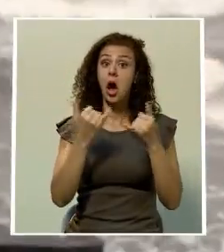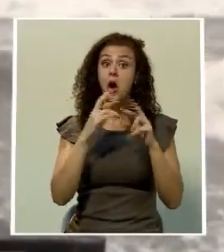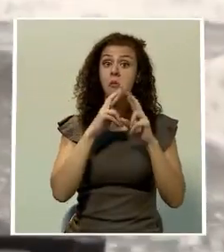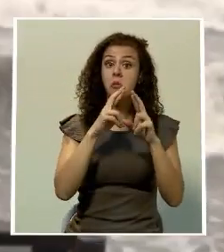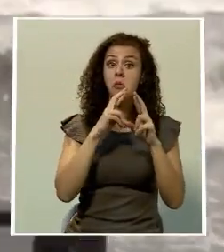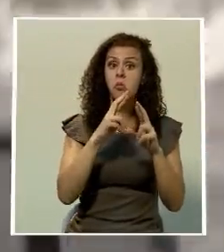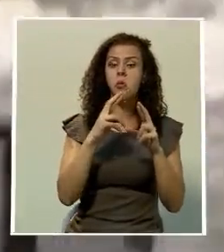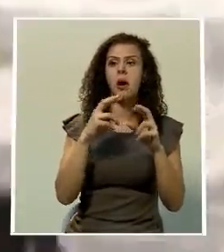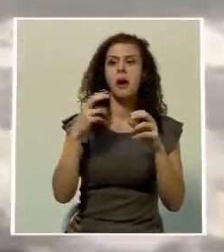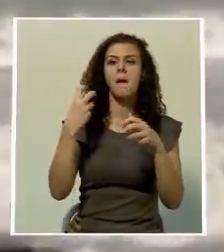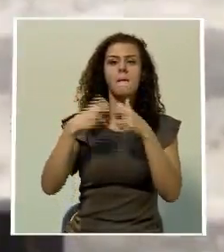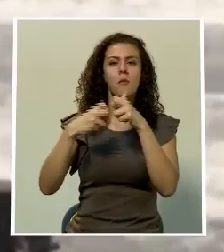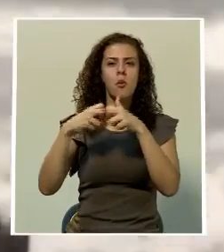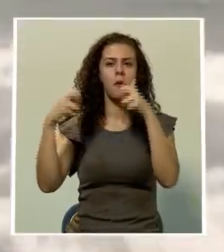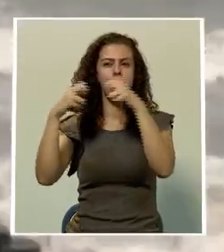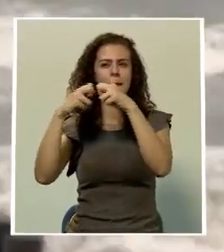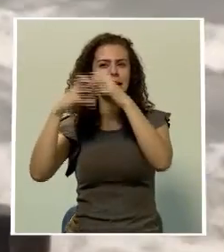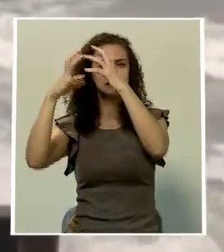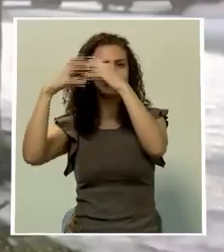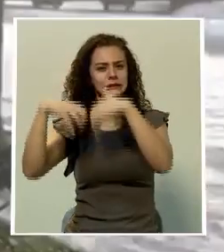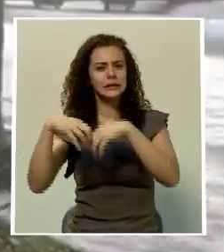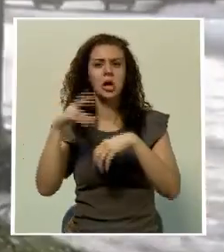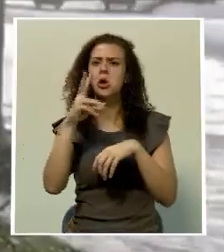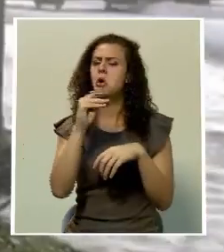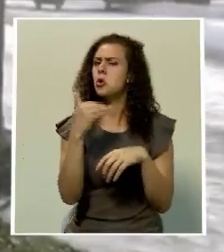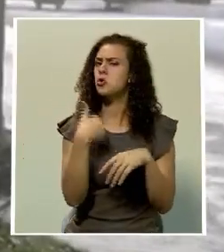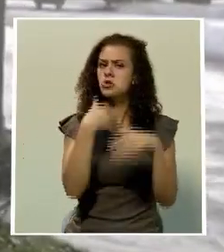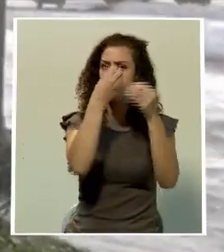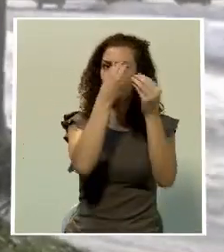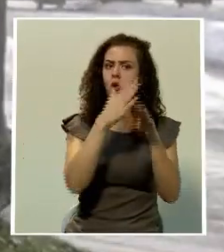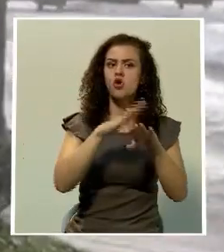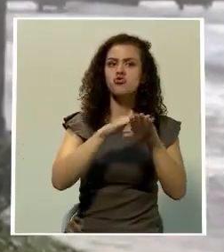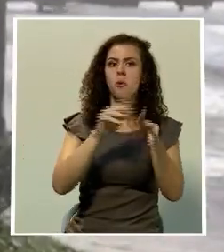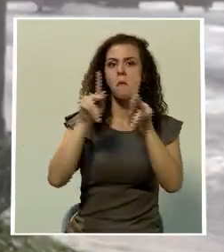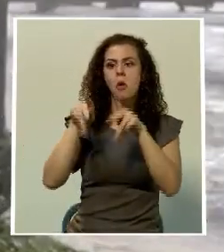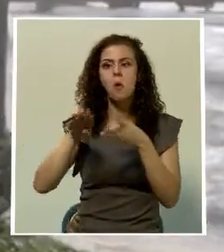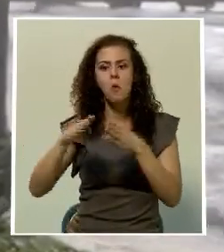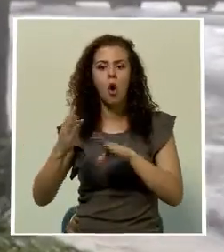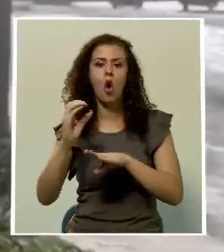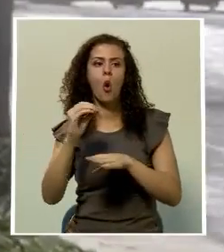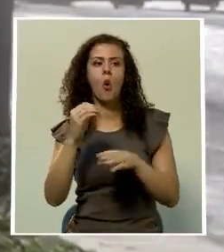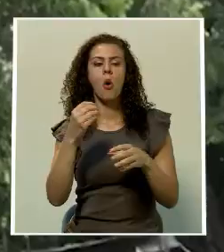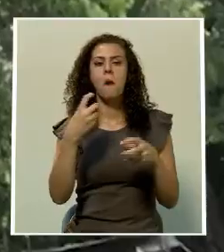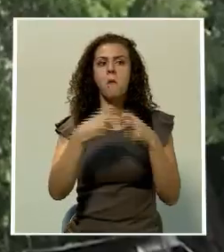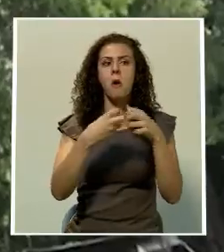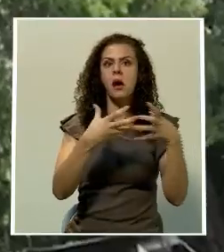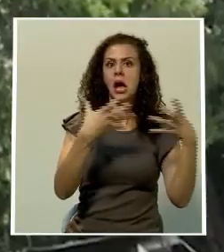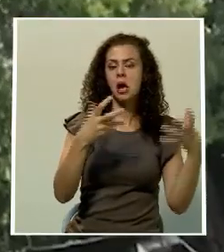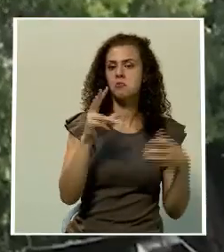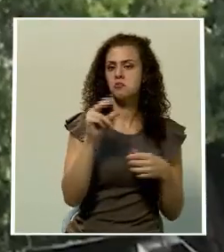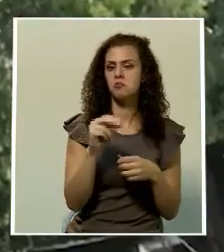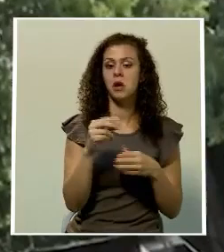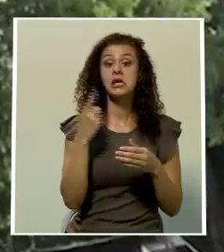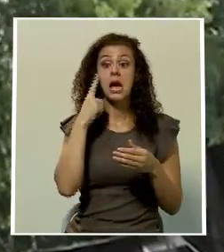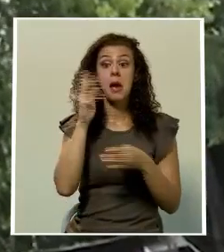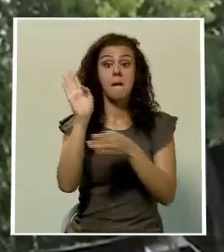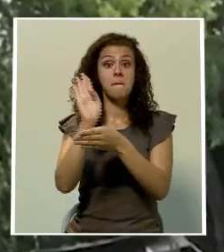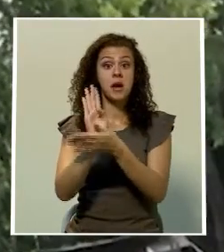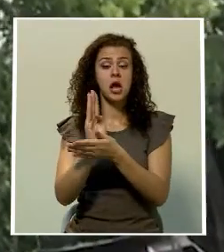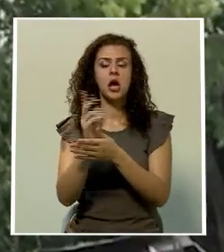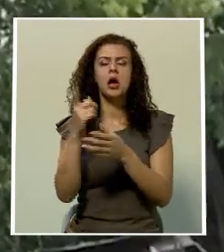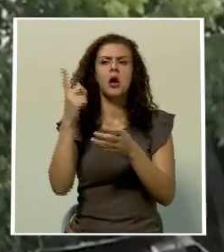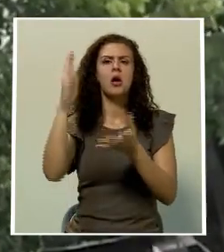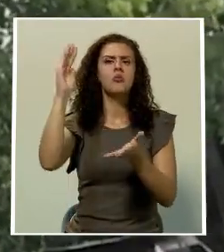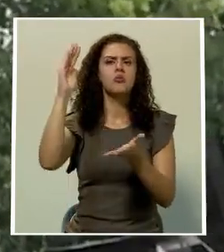se reportaron fallas en el suministro de electricidad, no se informó sobre víctimas o daños graves. Tras su paso por Belice, Nana